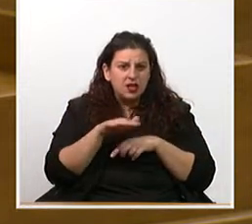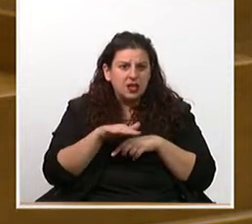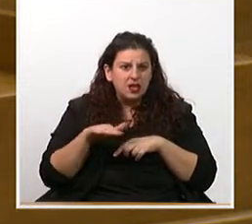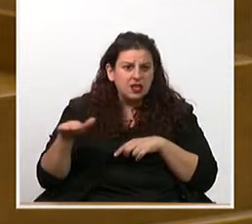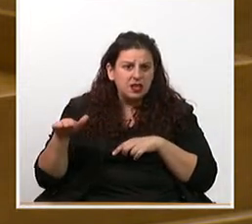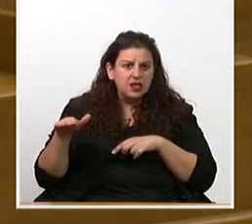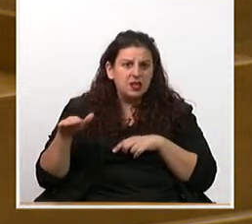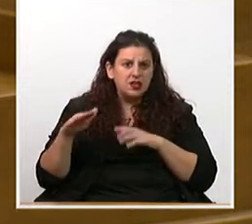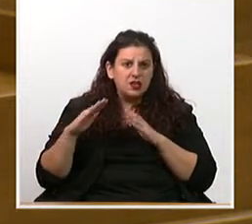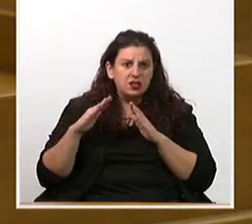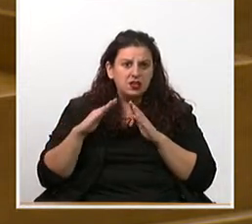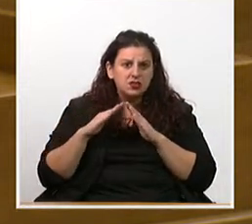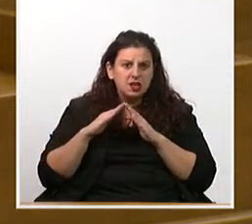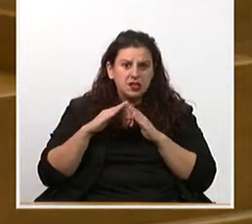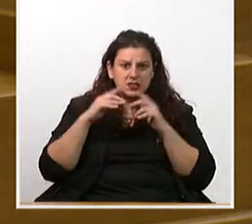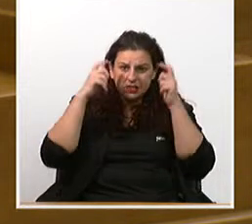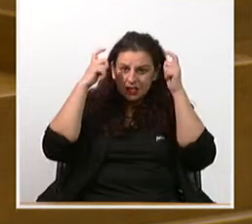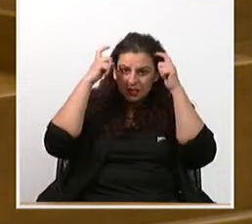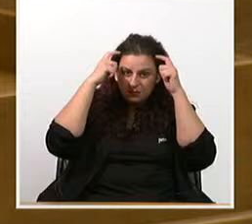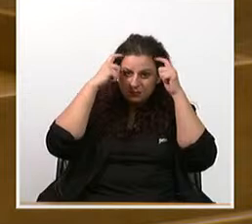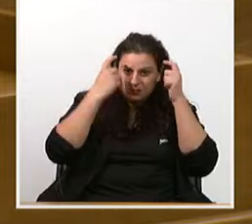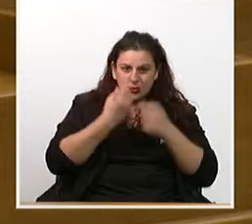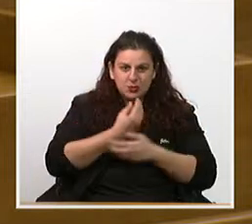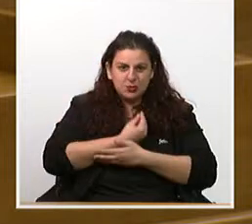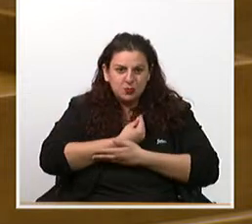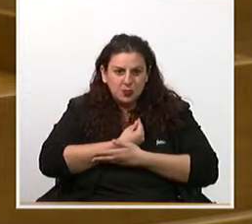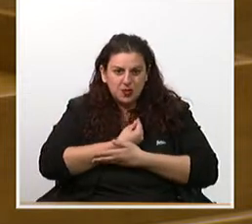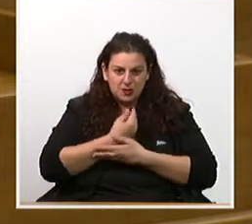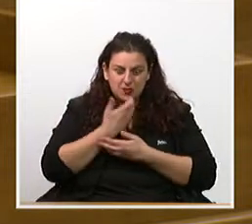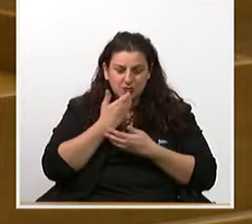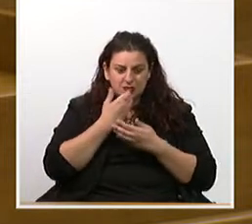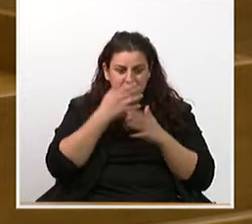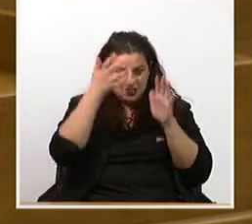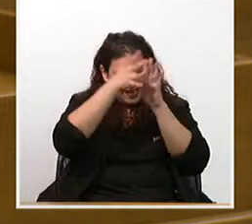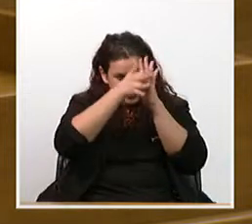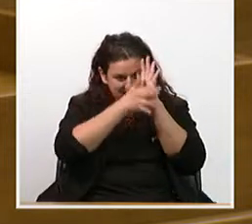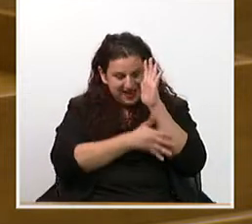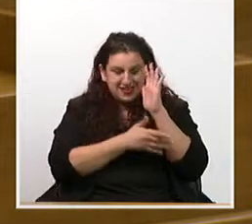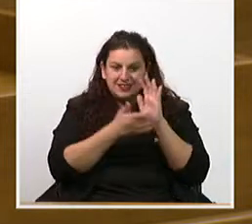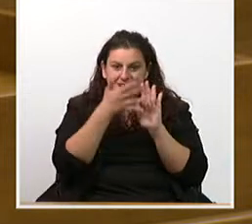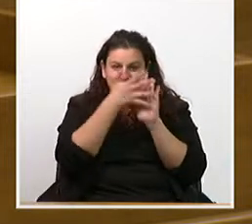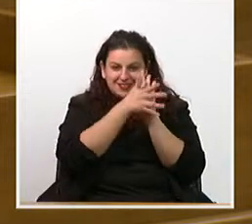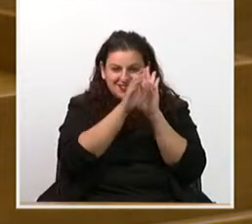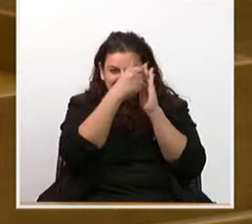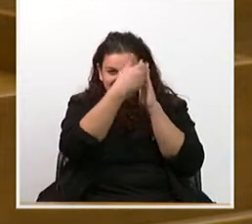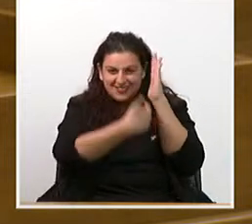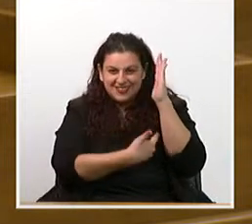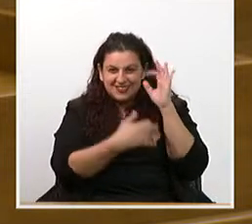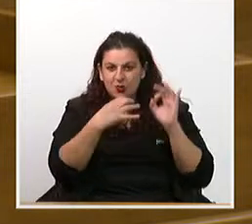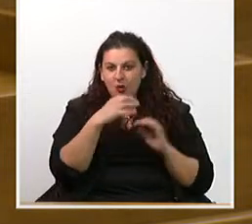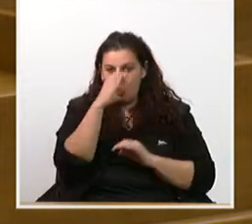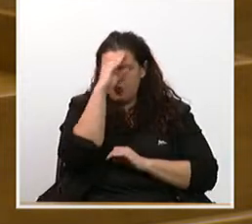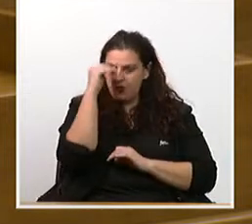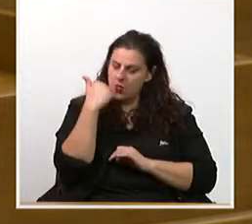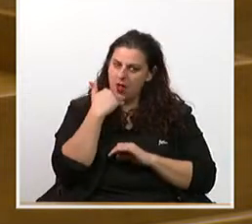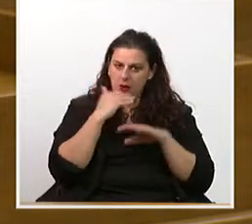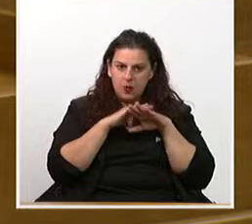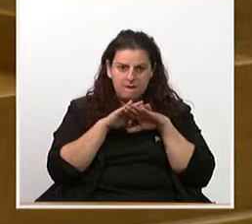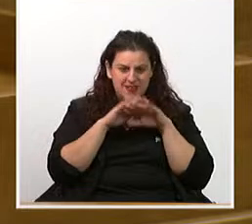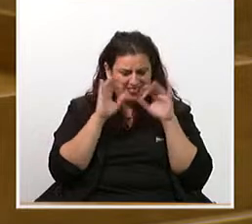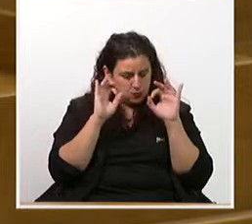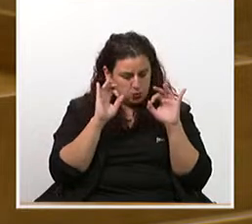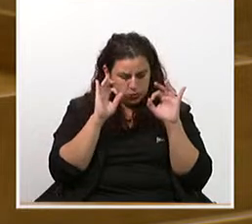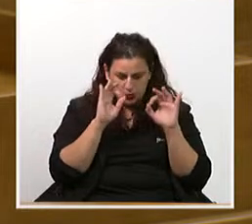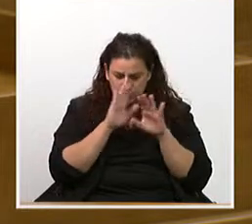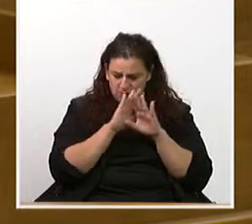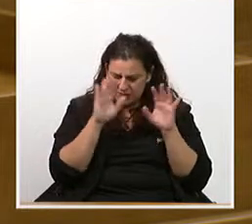casas a poder recibirlo yo sería Injusto si empezar a hacer una una una lista exhaustiva porque seguro que algo me voy a dejar seguro